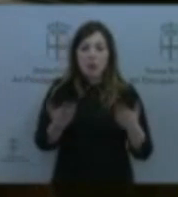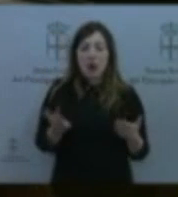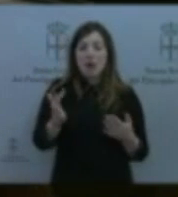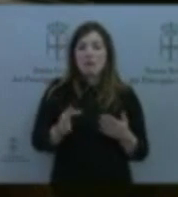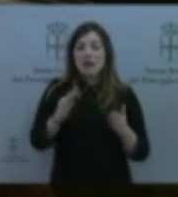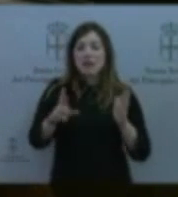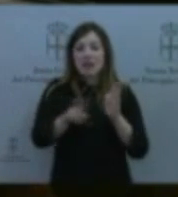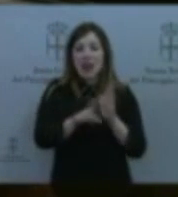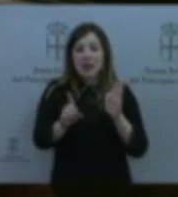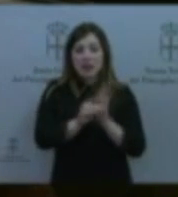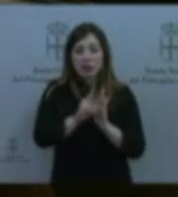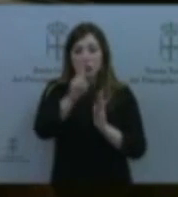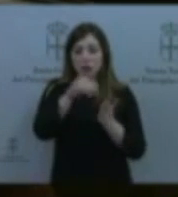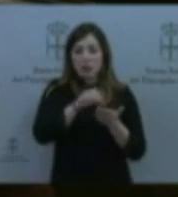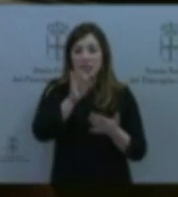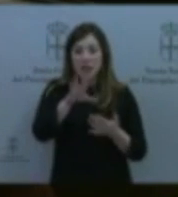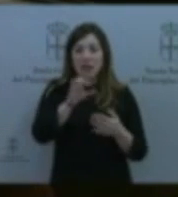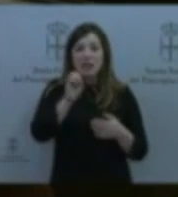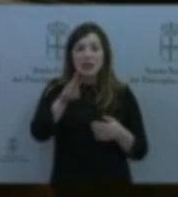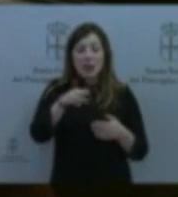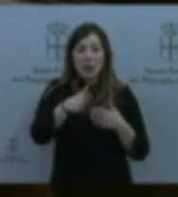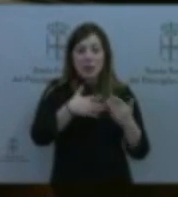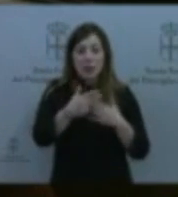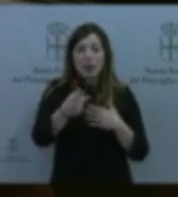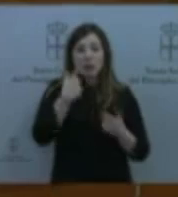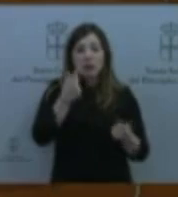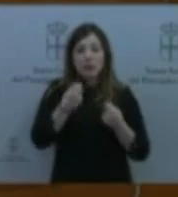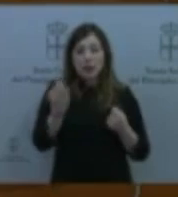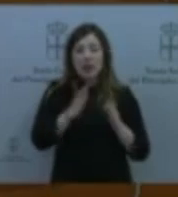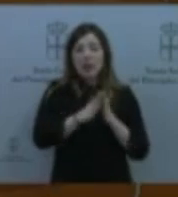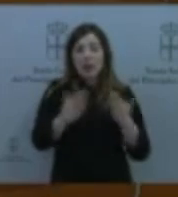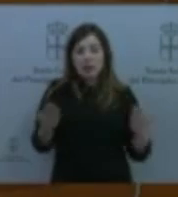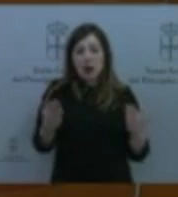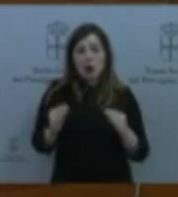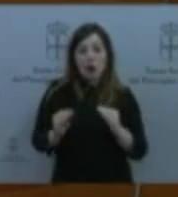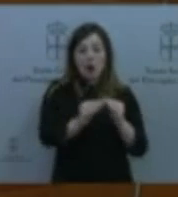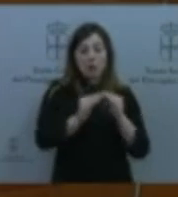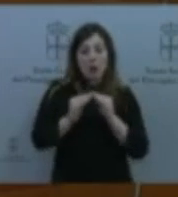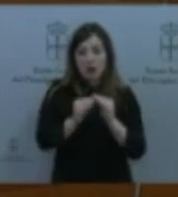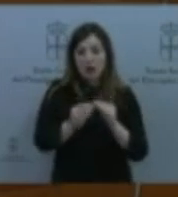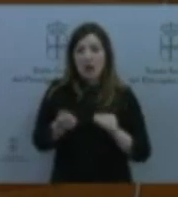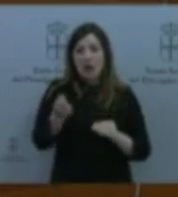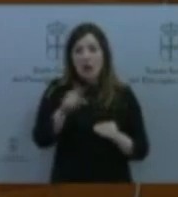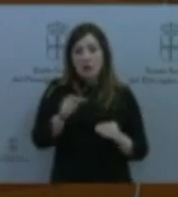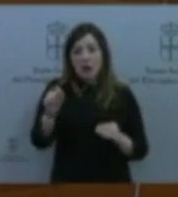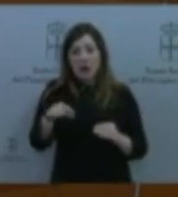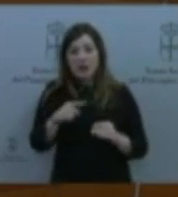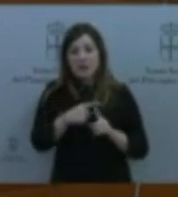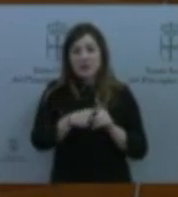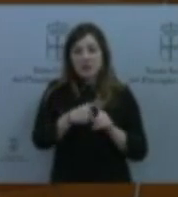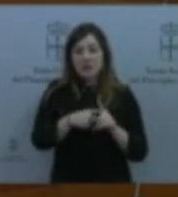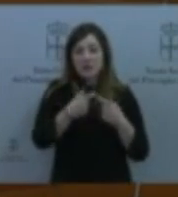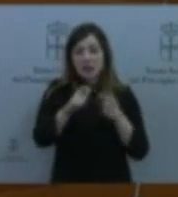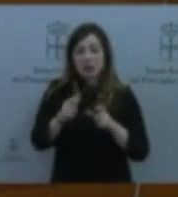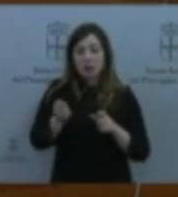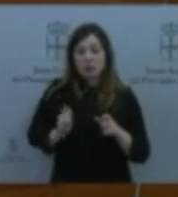de marzo, se regula el catálogo homogéneo de equivalencias de las categorías profesionales del personal estatutario del Servicio